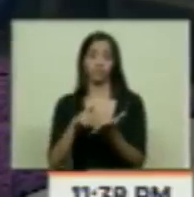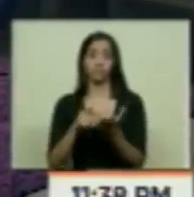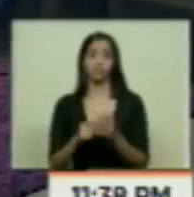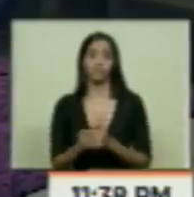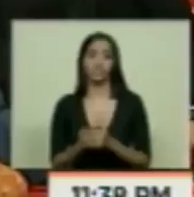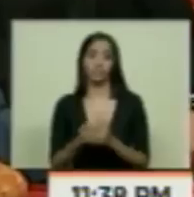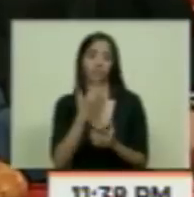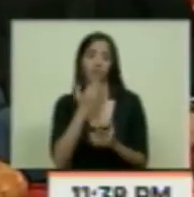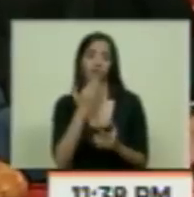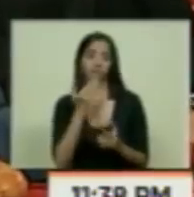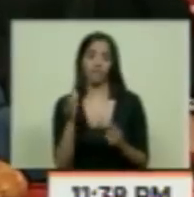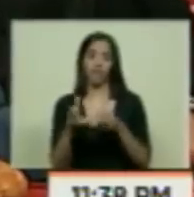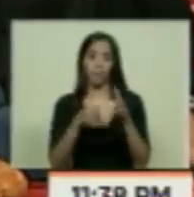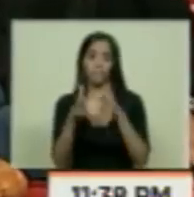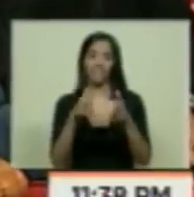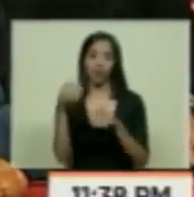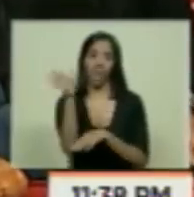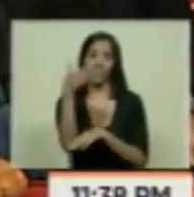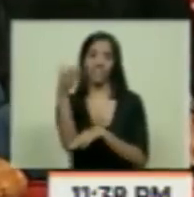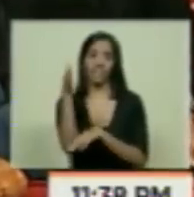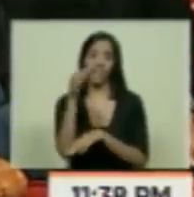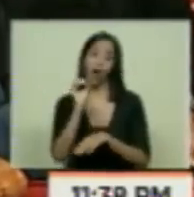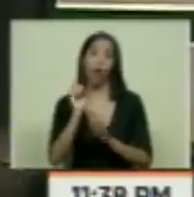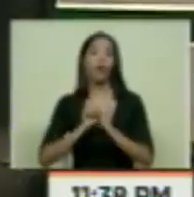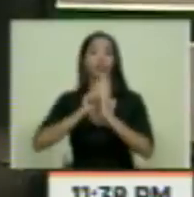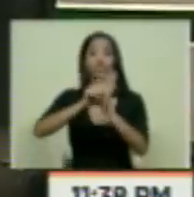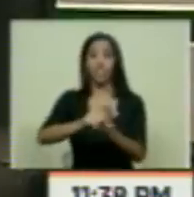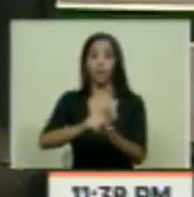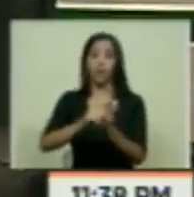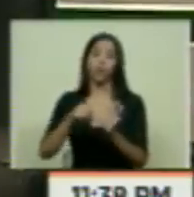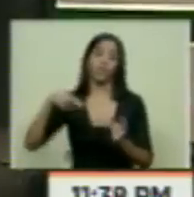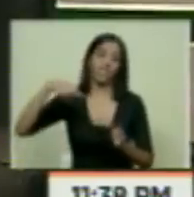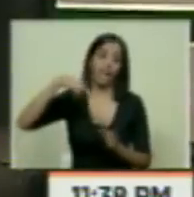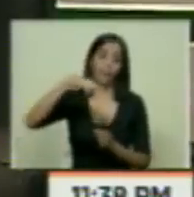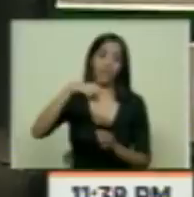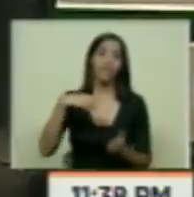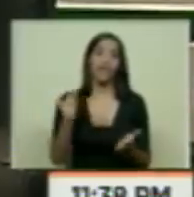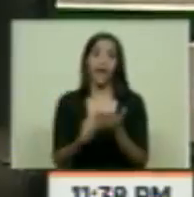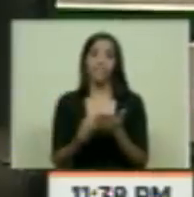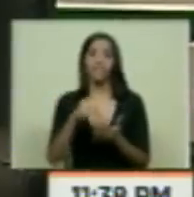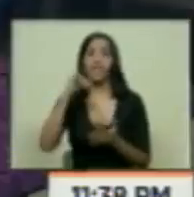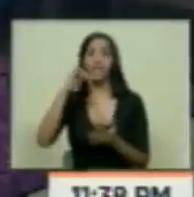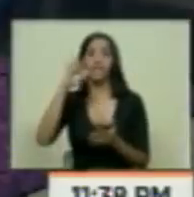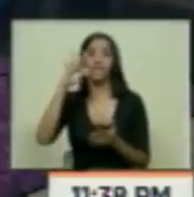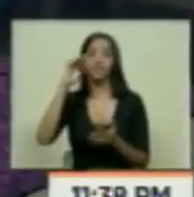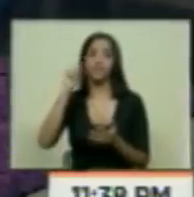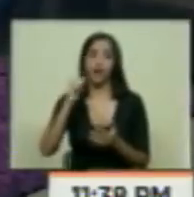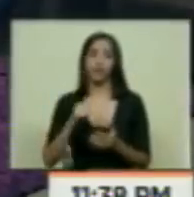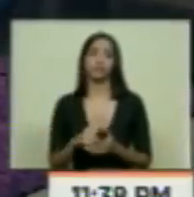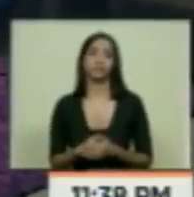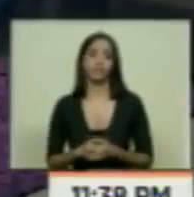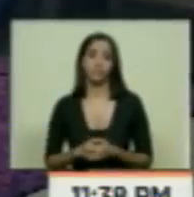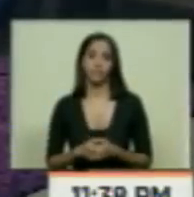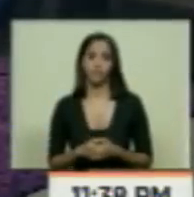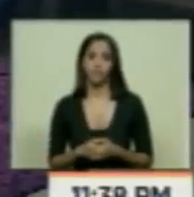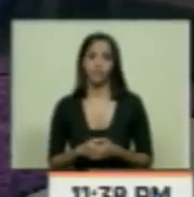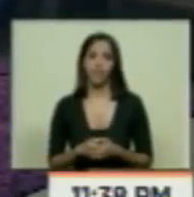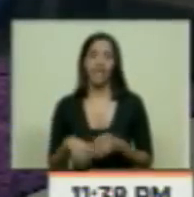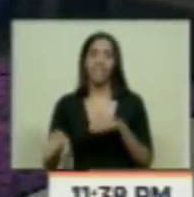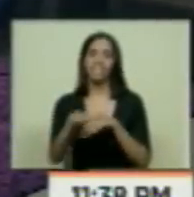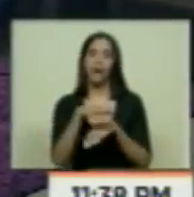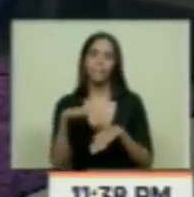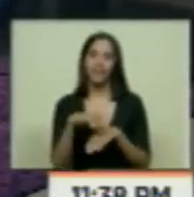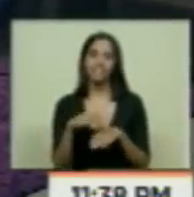cerca, porque también se puede bajar los símbolos. Si quiere caminar. Exacto, los símbolos. En estos días creo que van a reinaugurar la plaza esa que queda ahí cerca